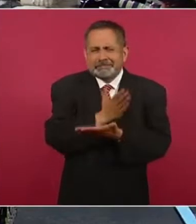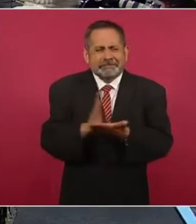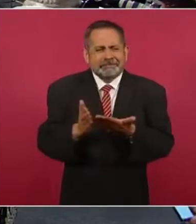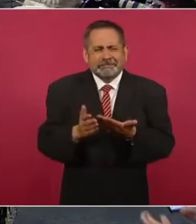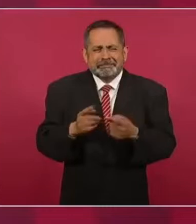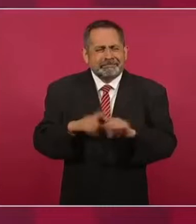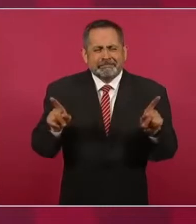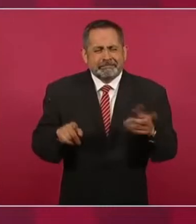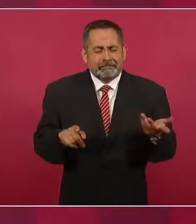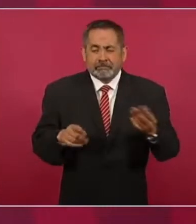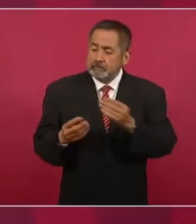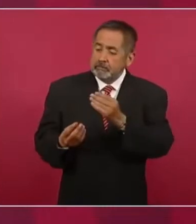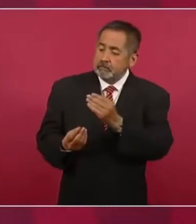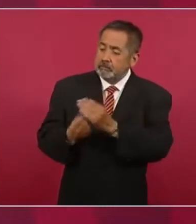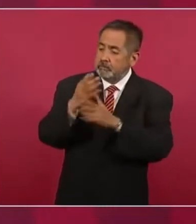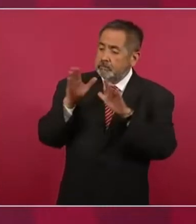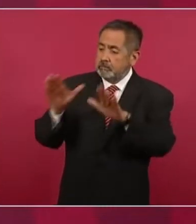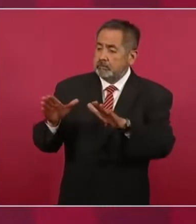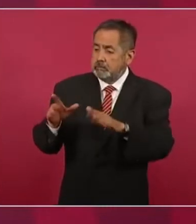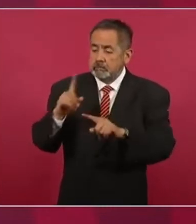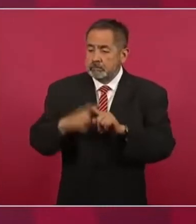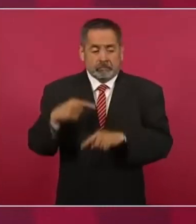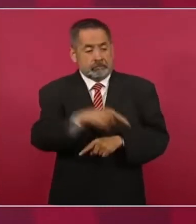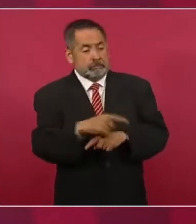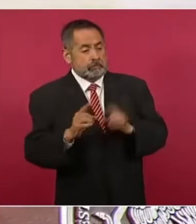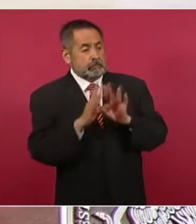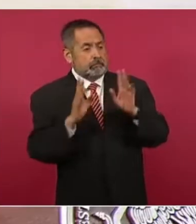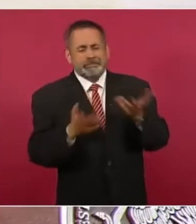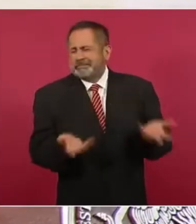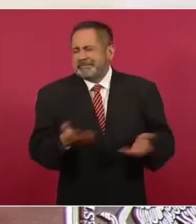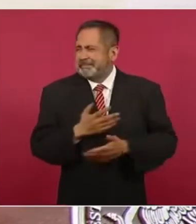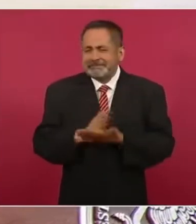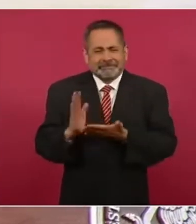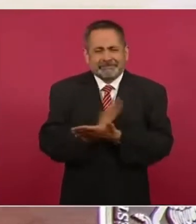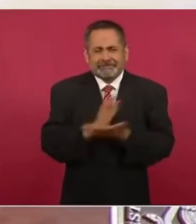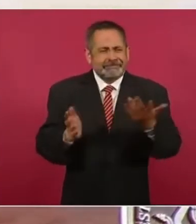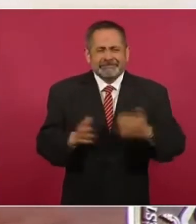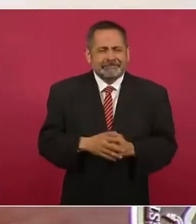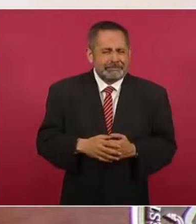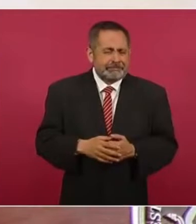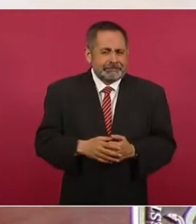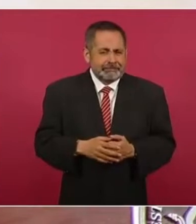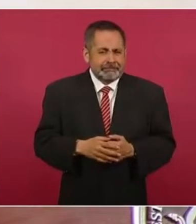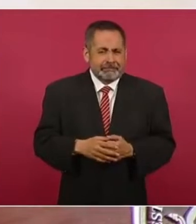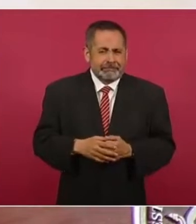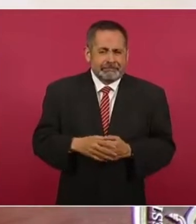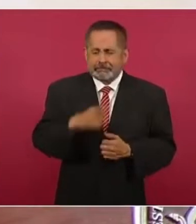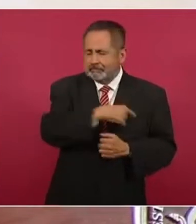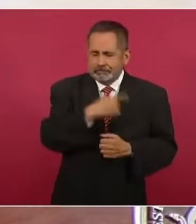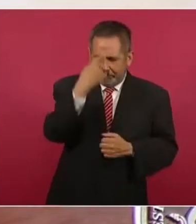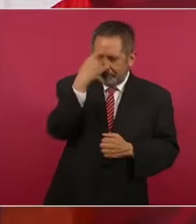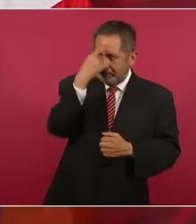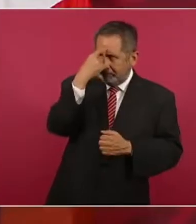el nuevo aeropuerto? O sea, es un afán,